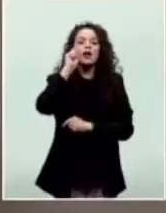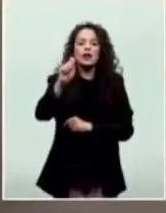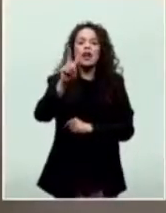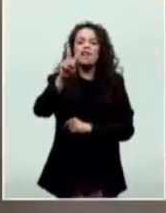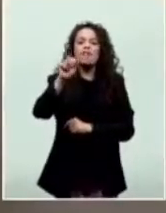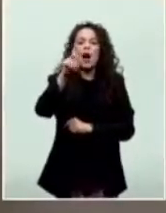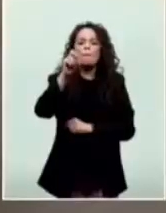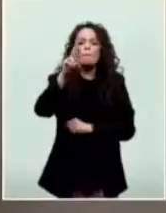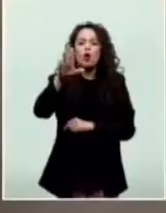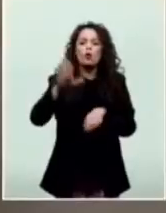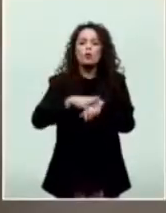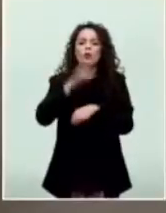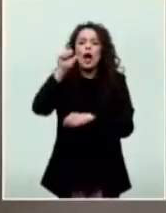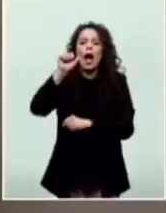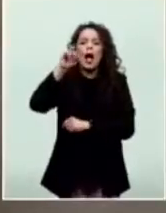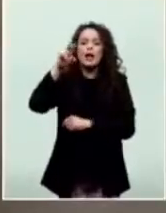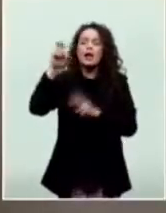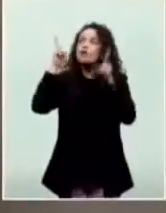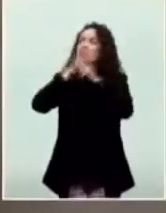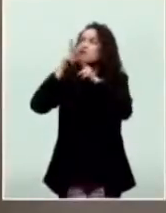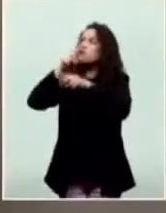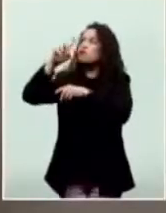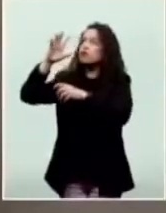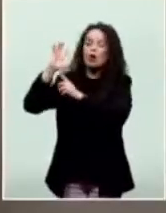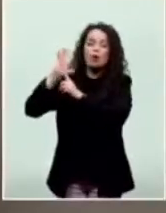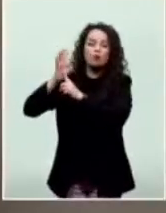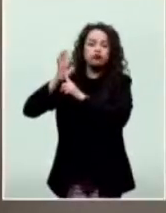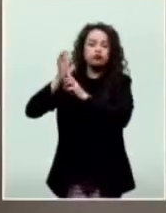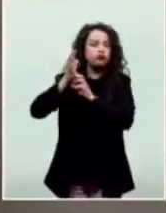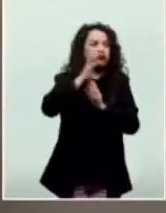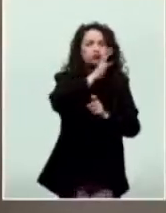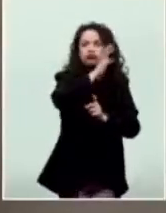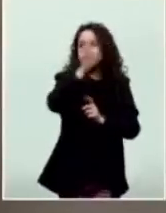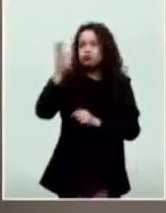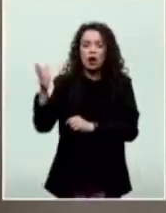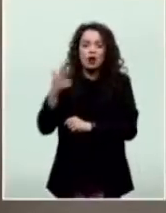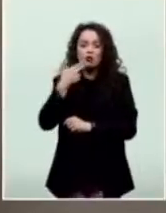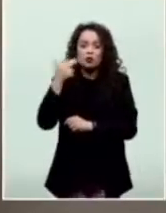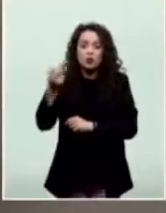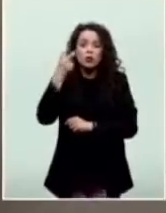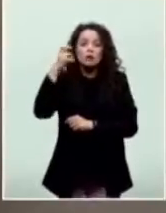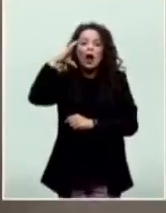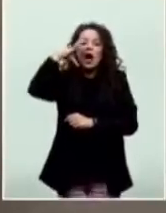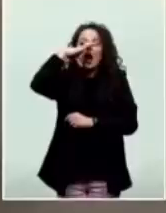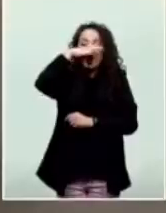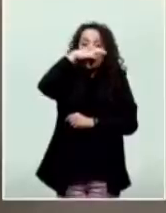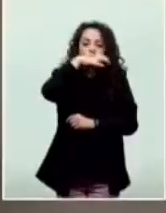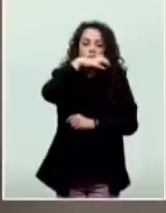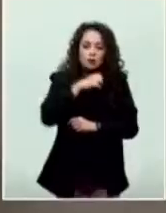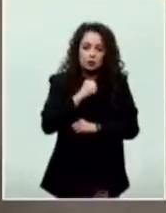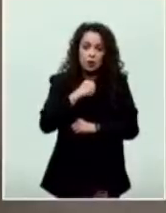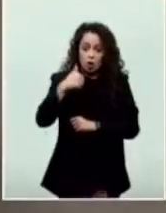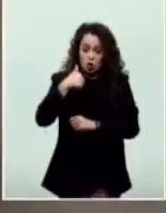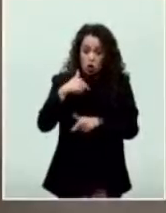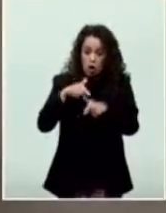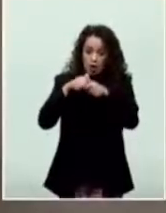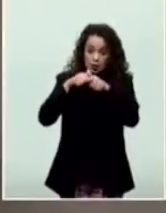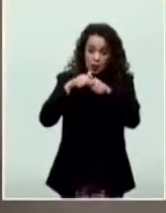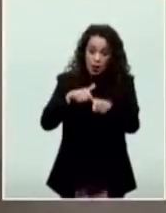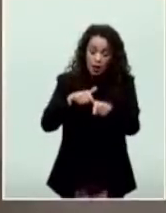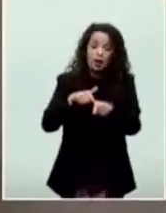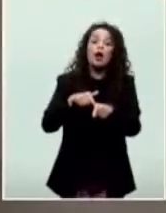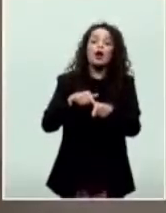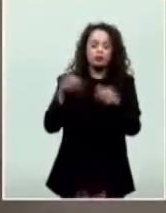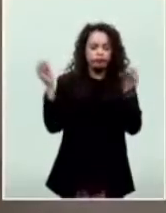habían averiado los ventiladores y que eso había calentado el aire acondicionado. Entonces, si yo seguía sesionando en esas